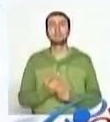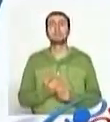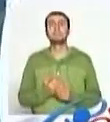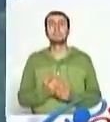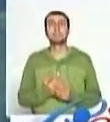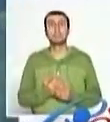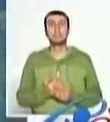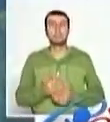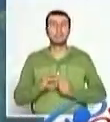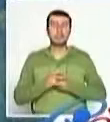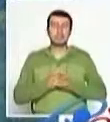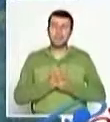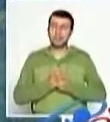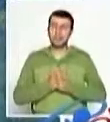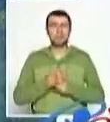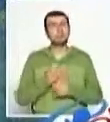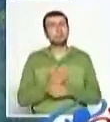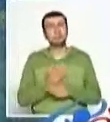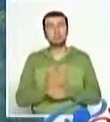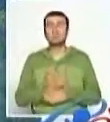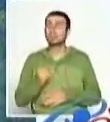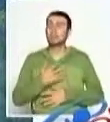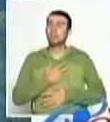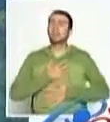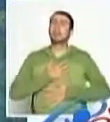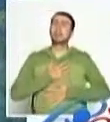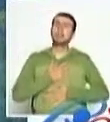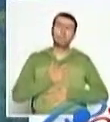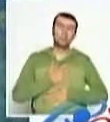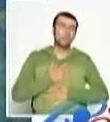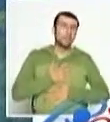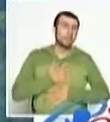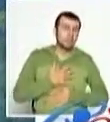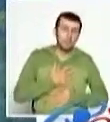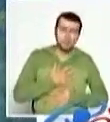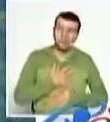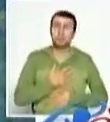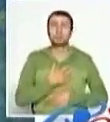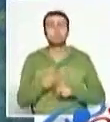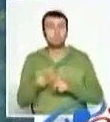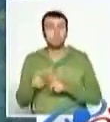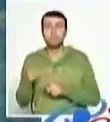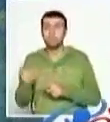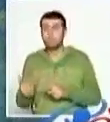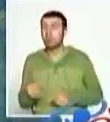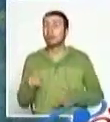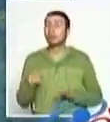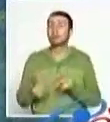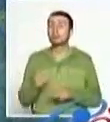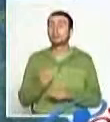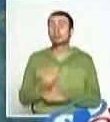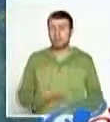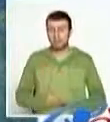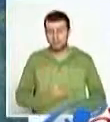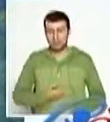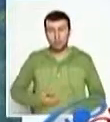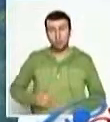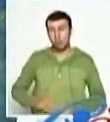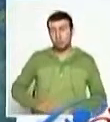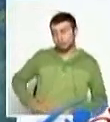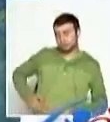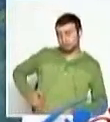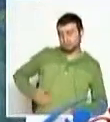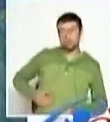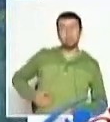problemas de asma, como problemas bronquiales, como problemas gastrointestinales, especialmente de colon,